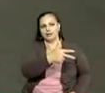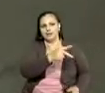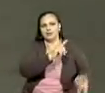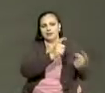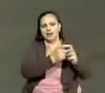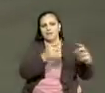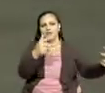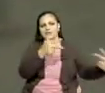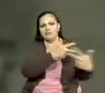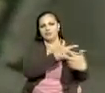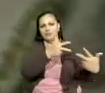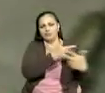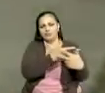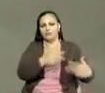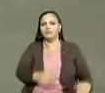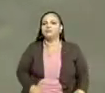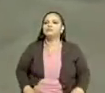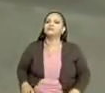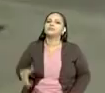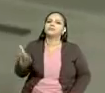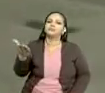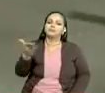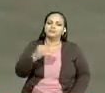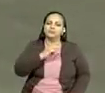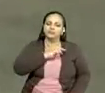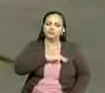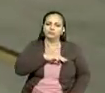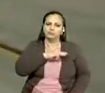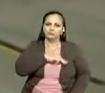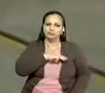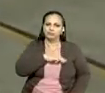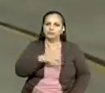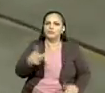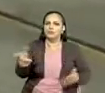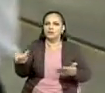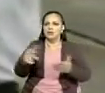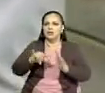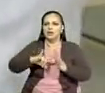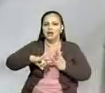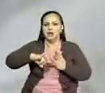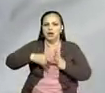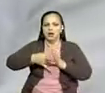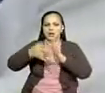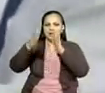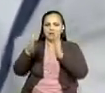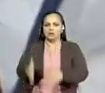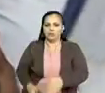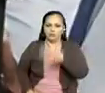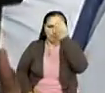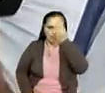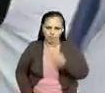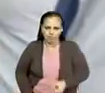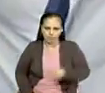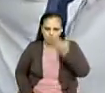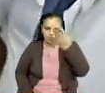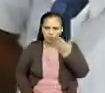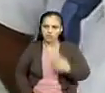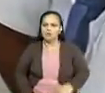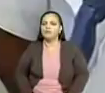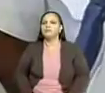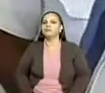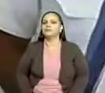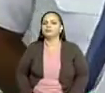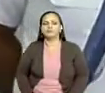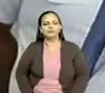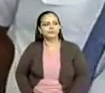Tránsito Municipal, con quien vamos a dialogar la mañana de hoy. Arquitecto, buen día. Detállenos este cambio que arranca desde hoy. Buen día.